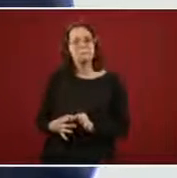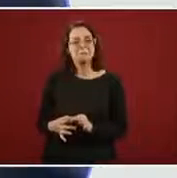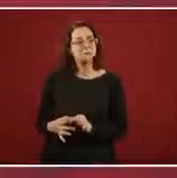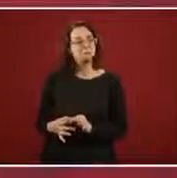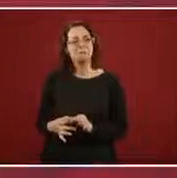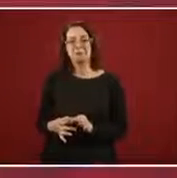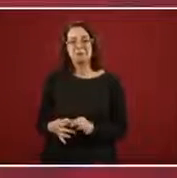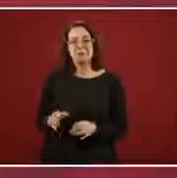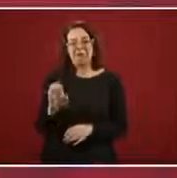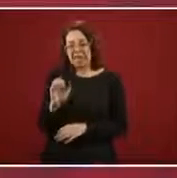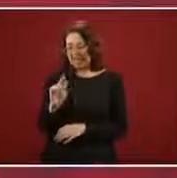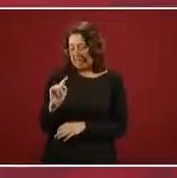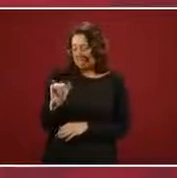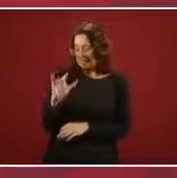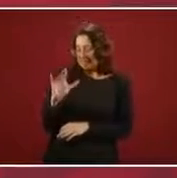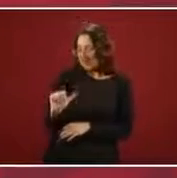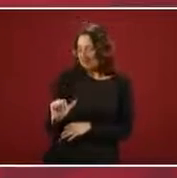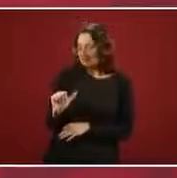su ética.